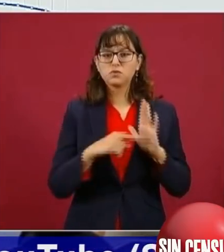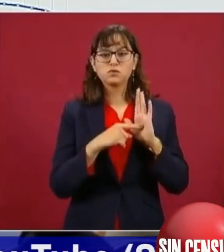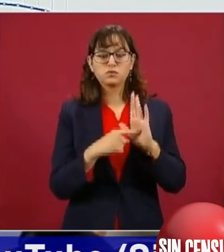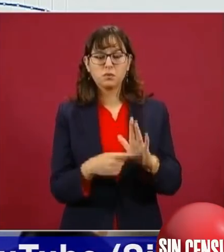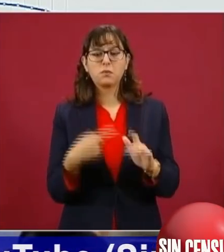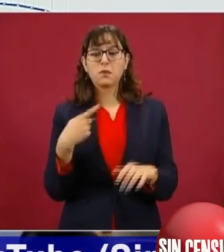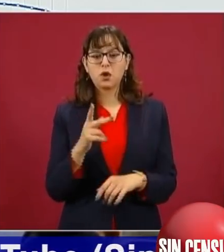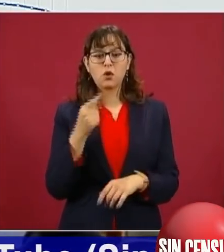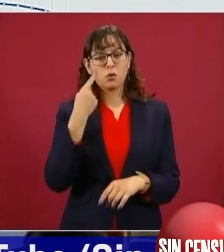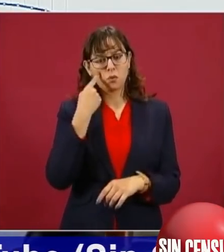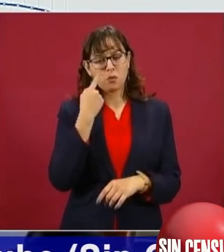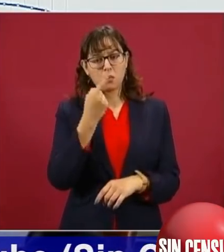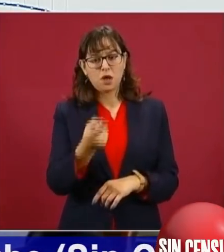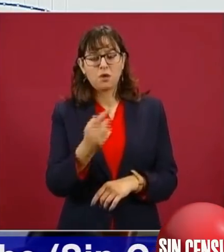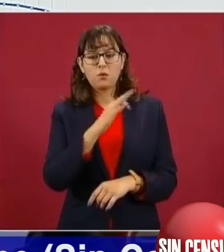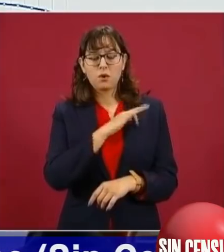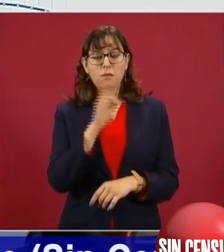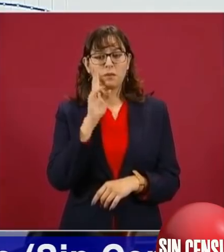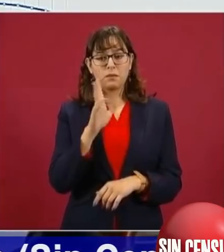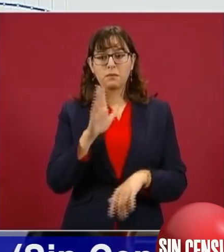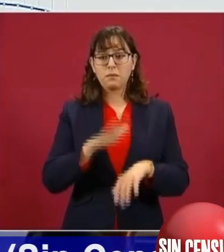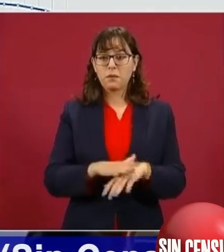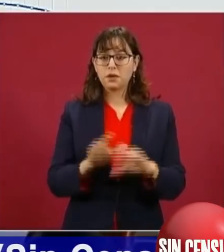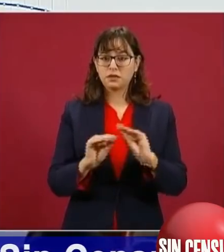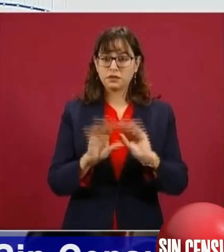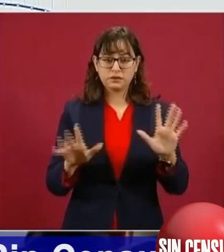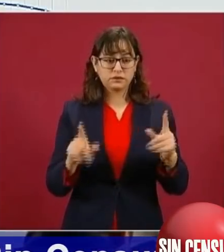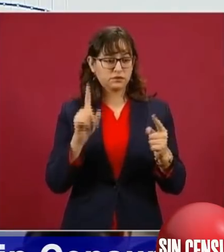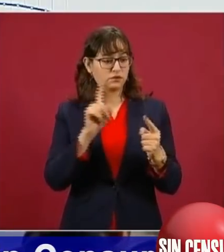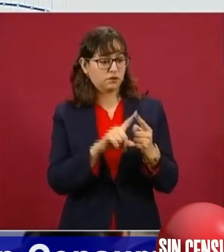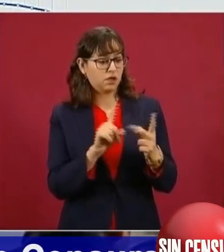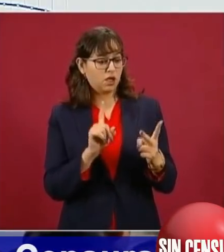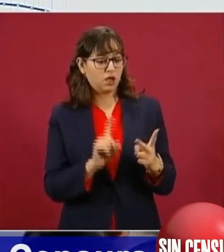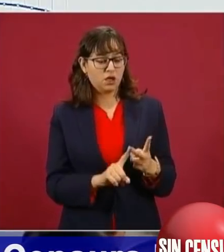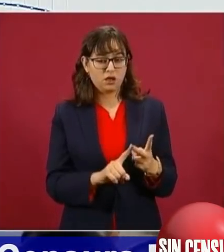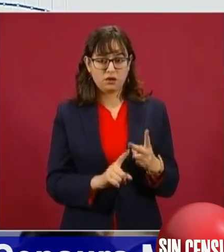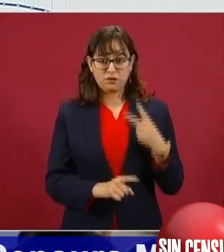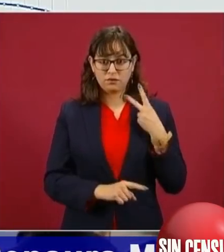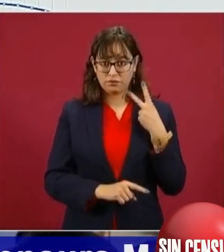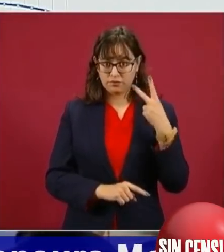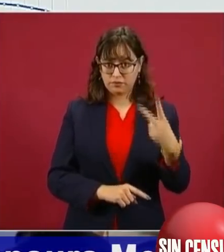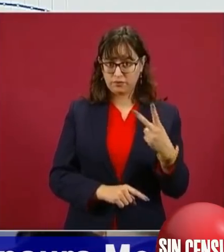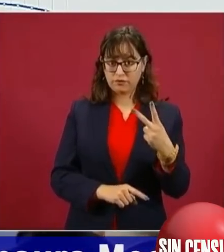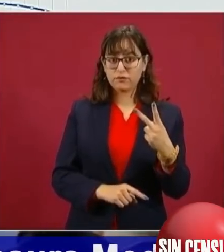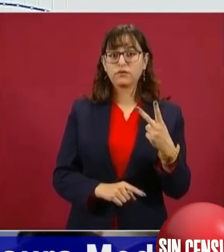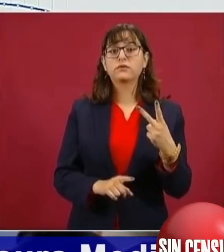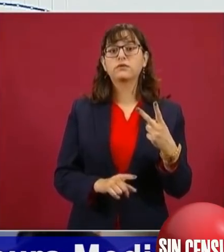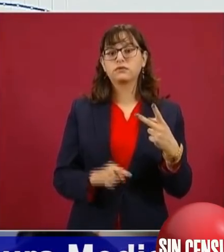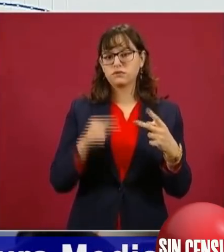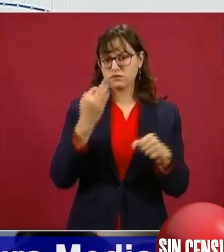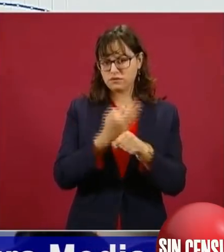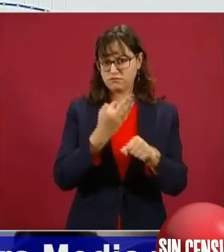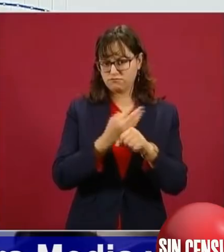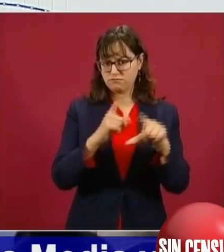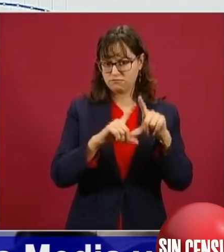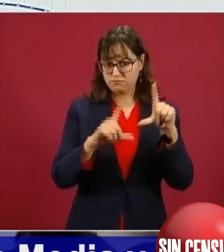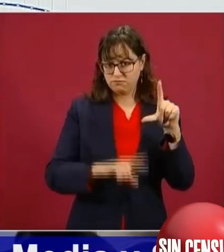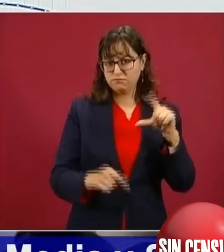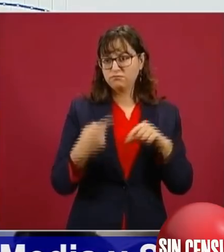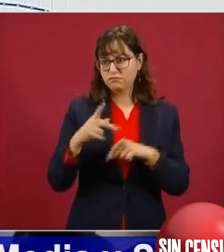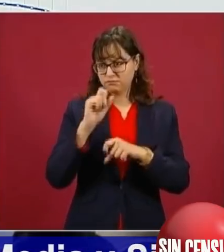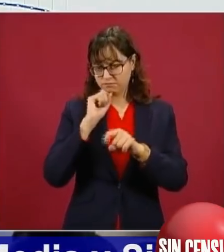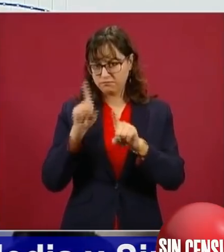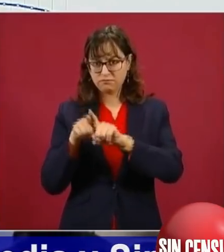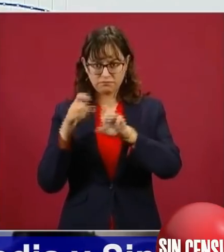más clara 2 señales, las estaremos viendo en 32 gráficas más, una por entidad federativa, y vemos